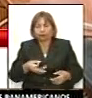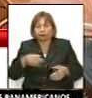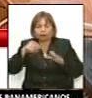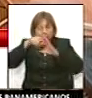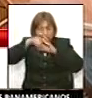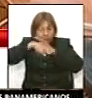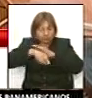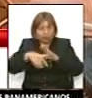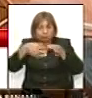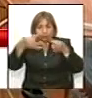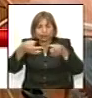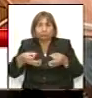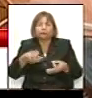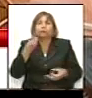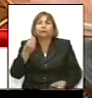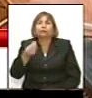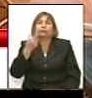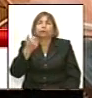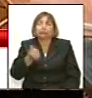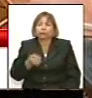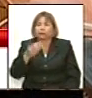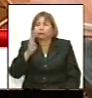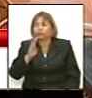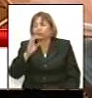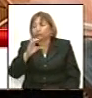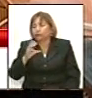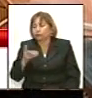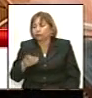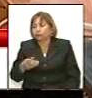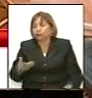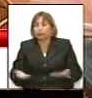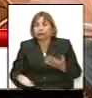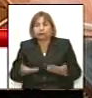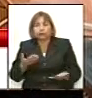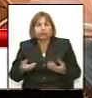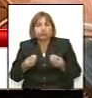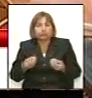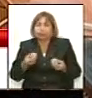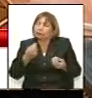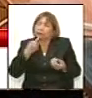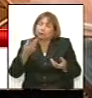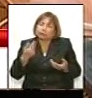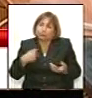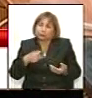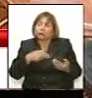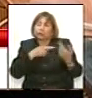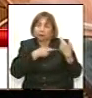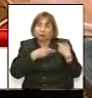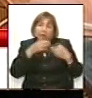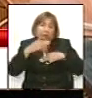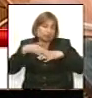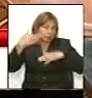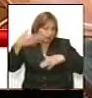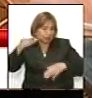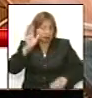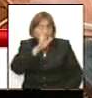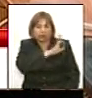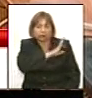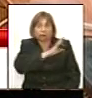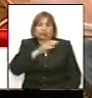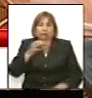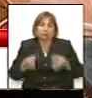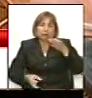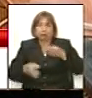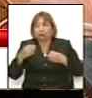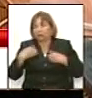fondo de la verdad, por qué dijo A, por qué dijo B, por qué dijo C y después terminó en D. Creo que eso es lo que nos toca. Ya será los fiscales, los jueces, los